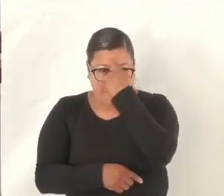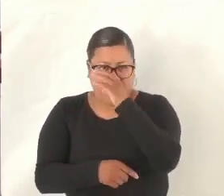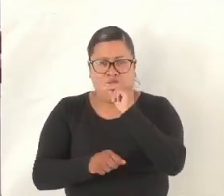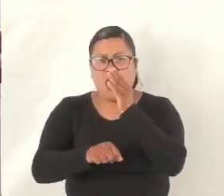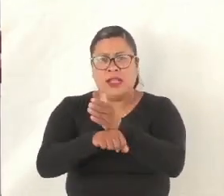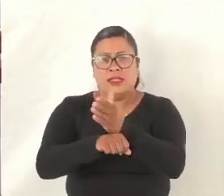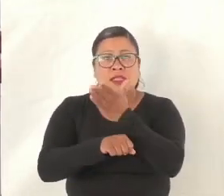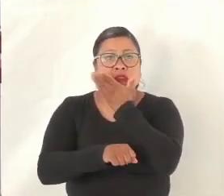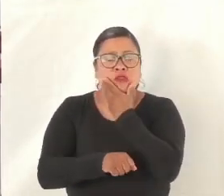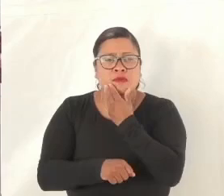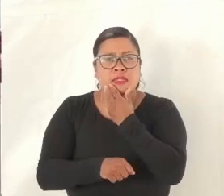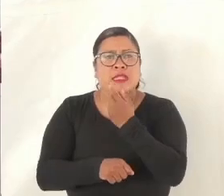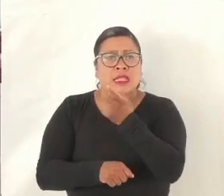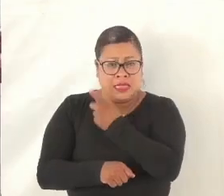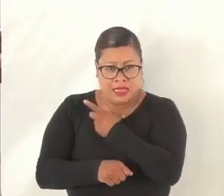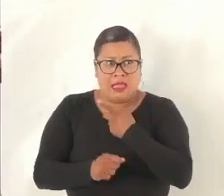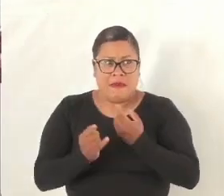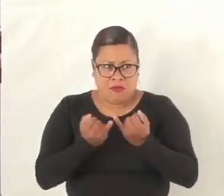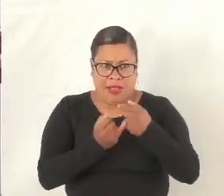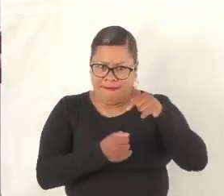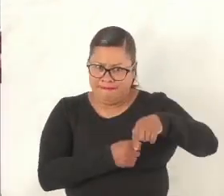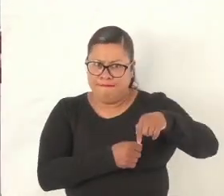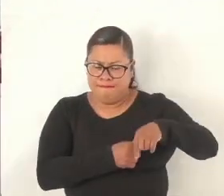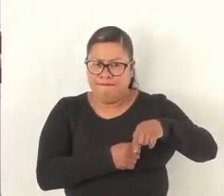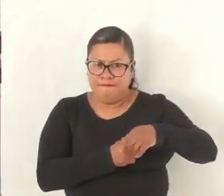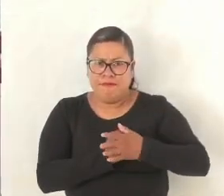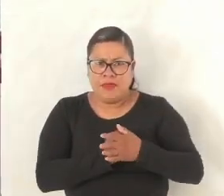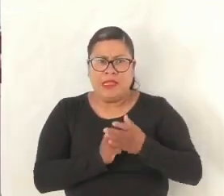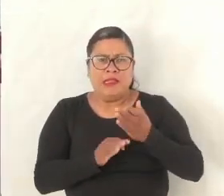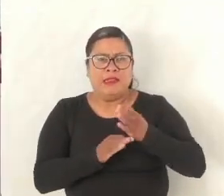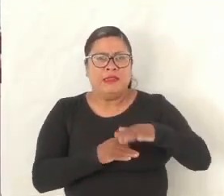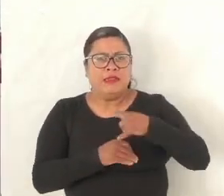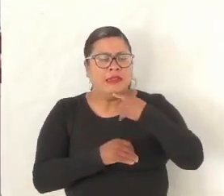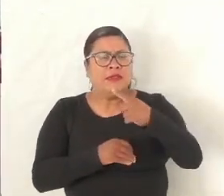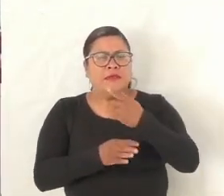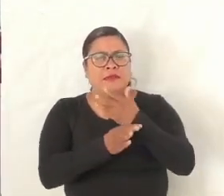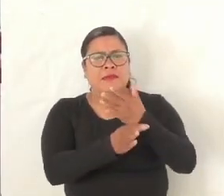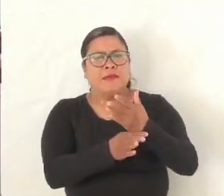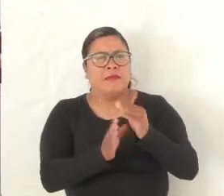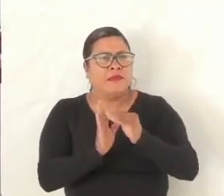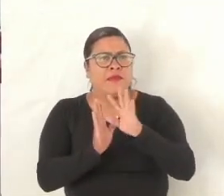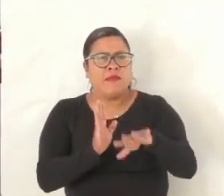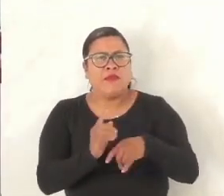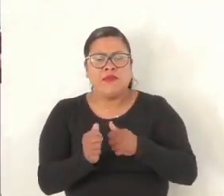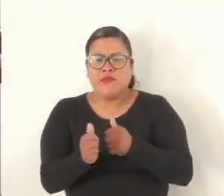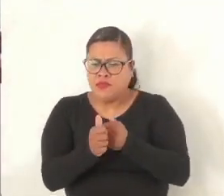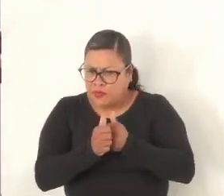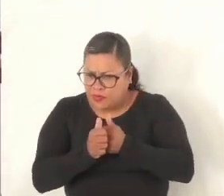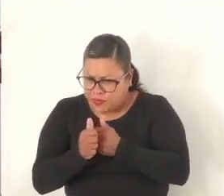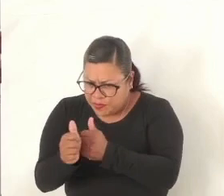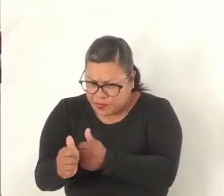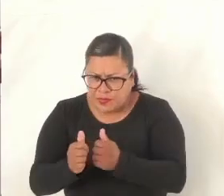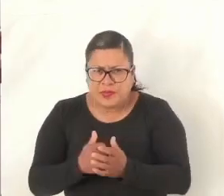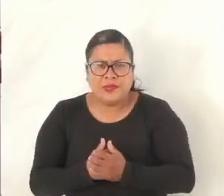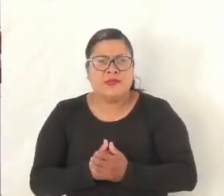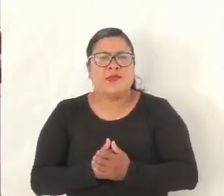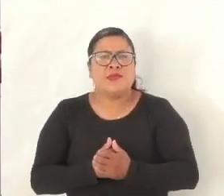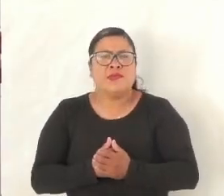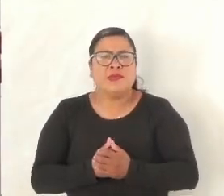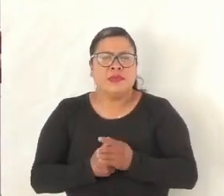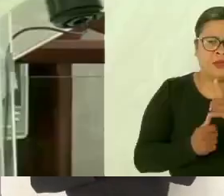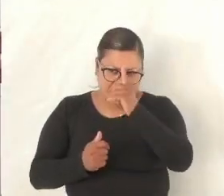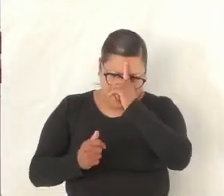verdad es algo que también se debe implementar acá escucho que mencionan el hecho de acompañamiento el hecho de la